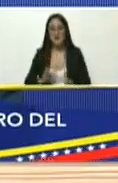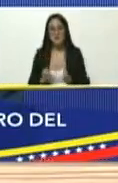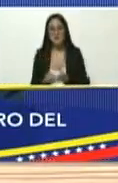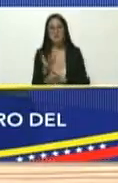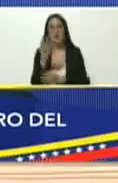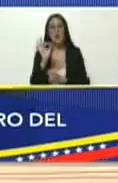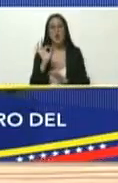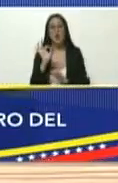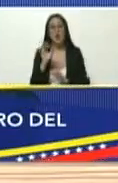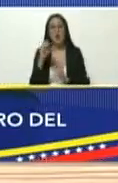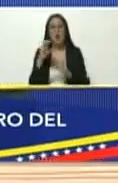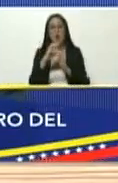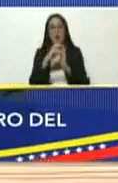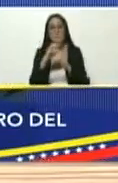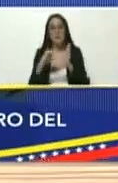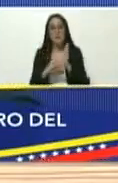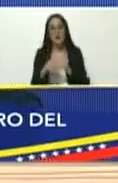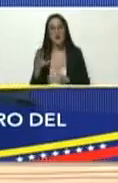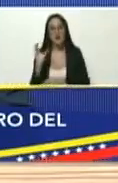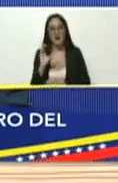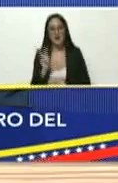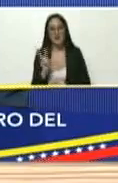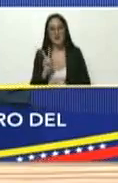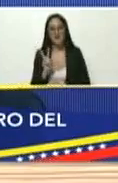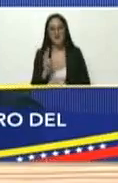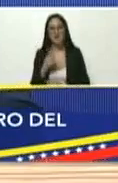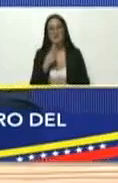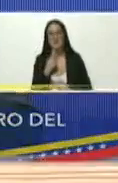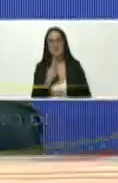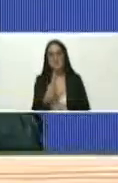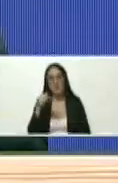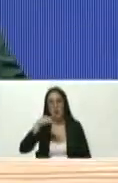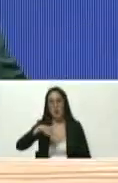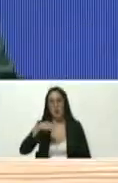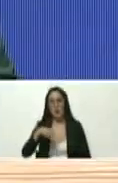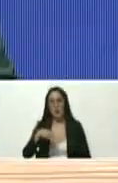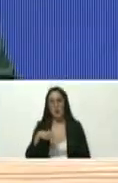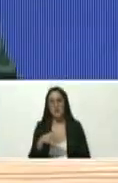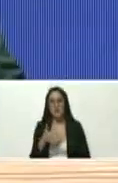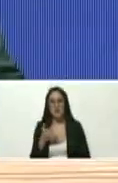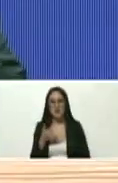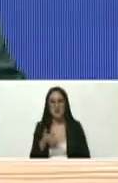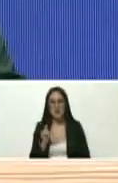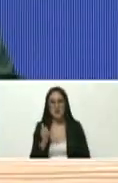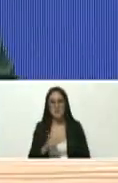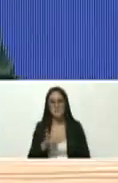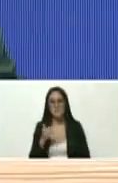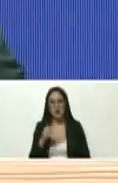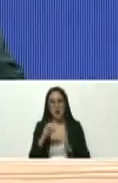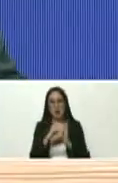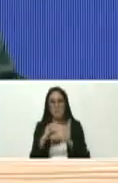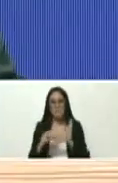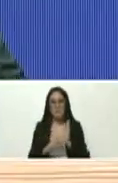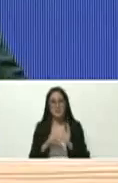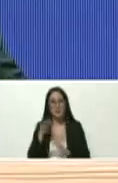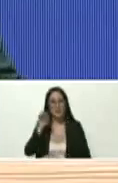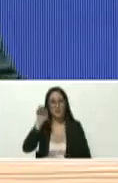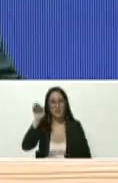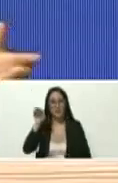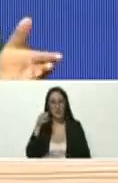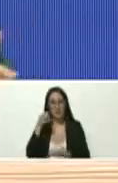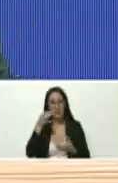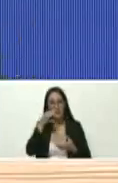OPEP, desde Caracas, Venezuela, decimos, hoy hay cada vez más OPEP para el futuro de